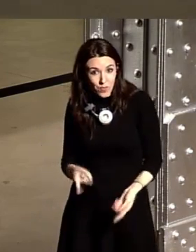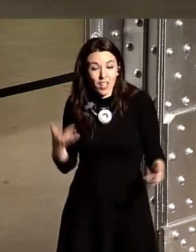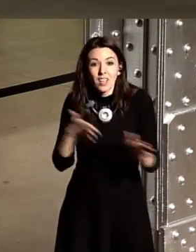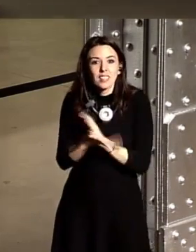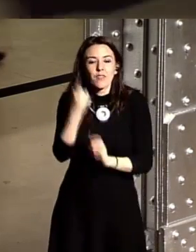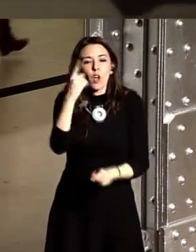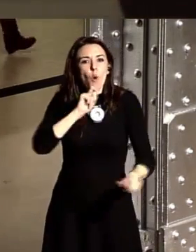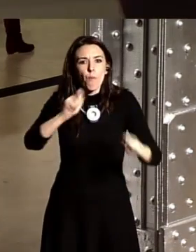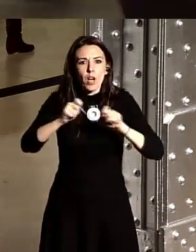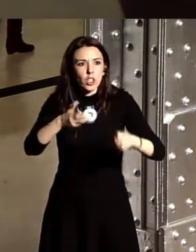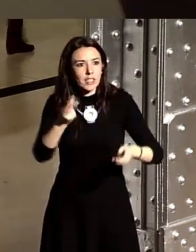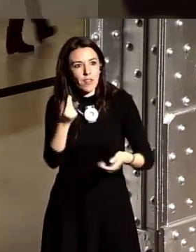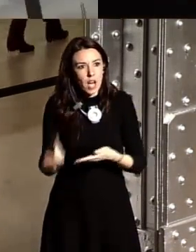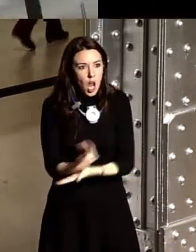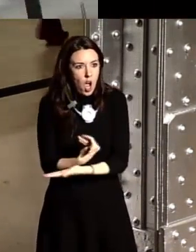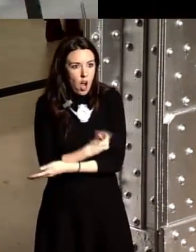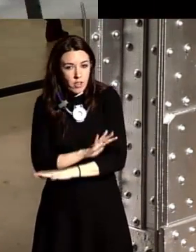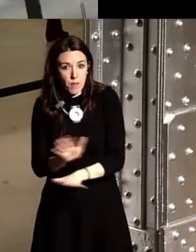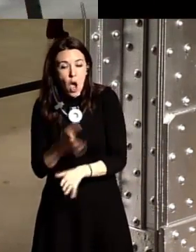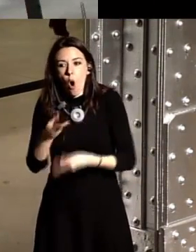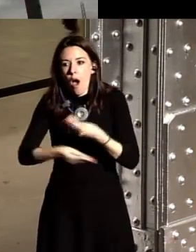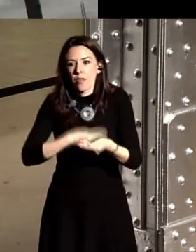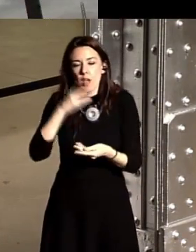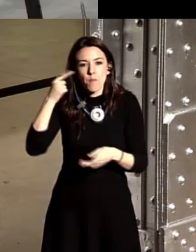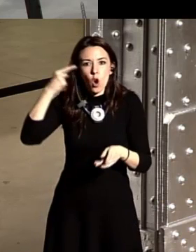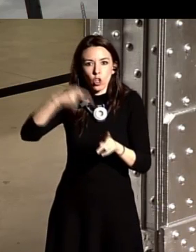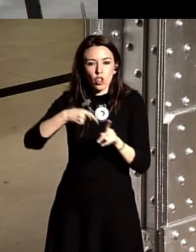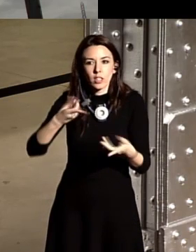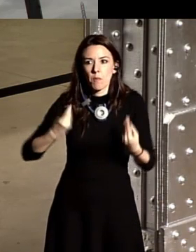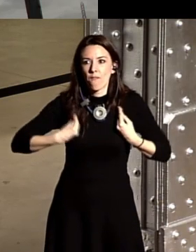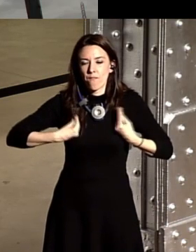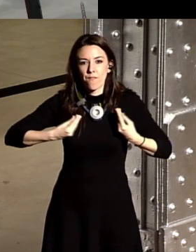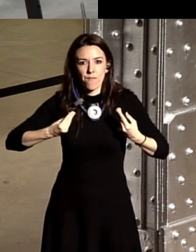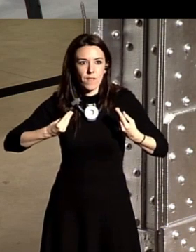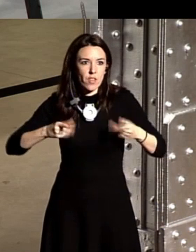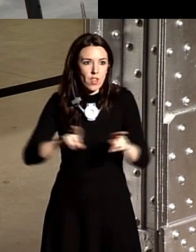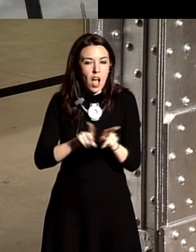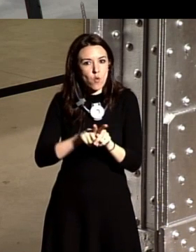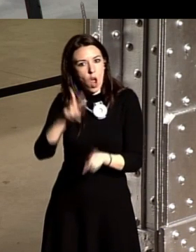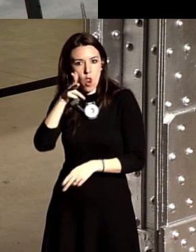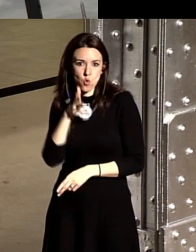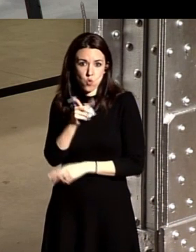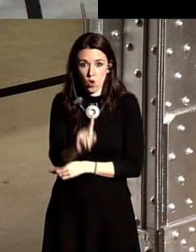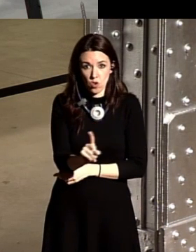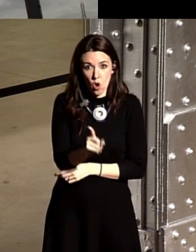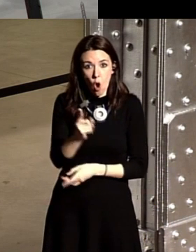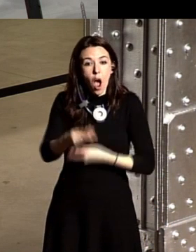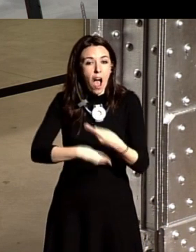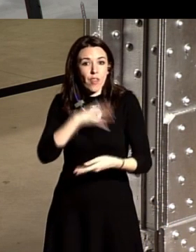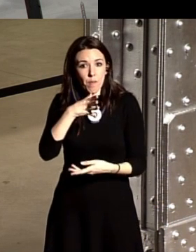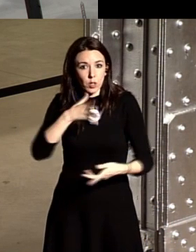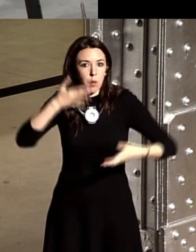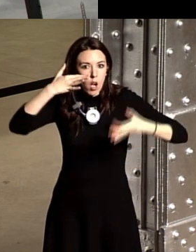un periodista gana dinero, no es que lo hacemos para vivir una vida como de lujo, lo hacemos porque creemos